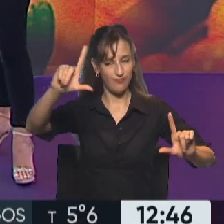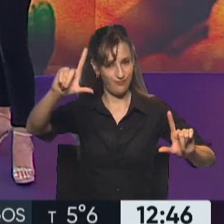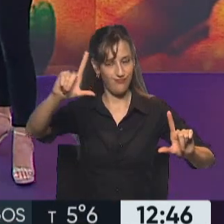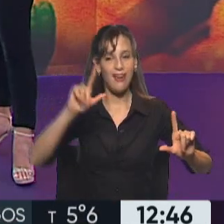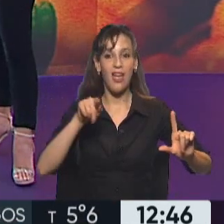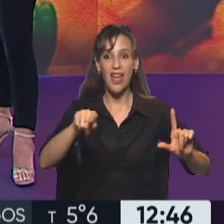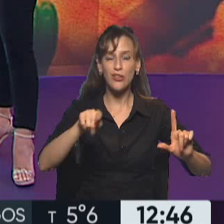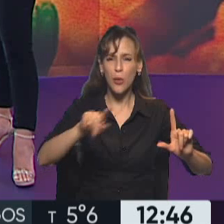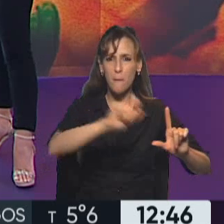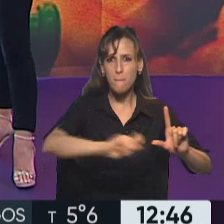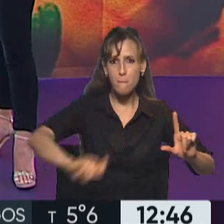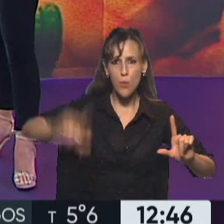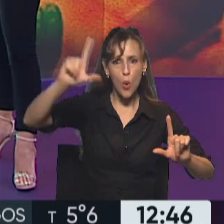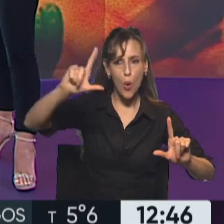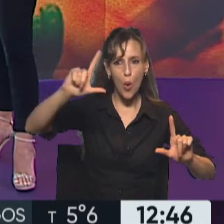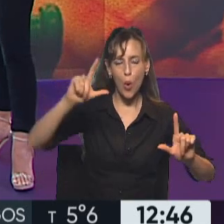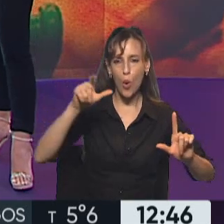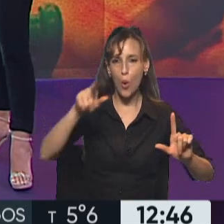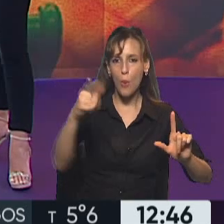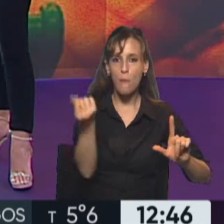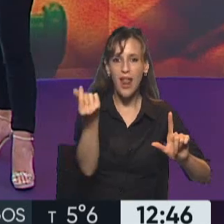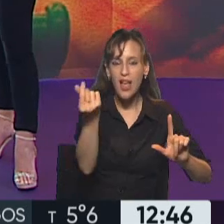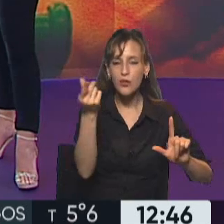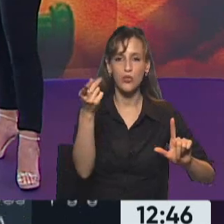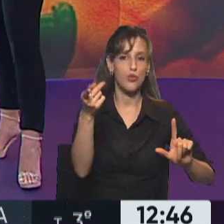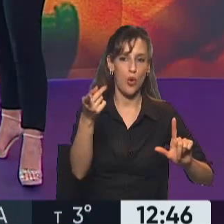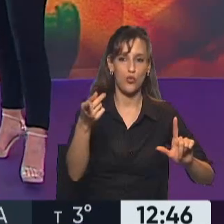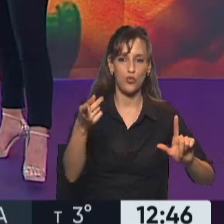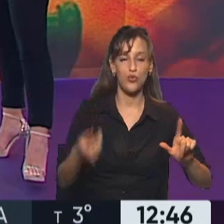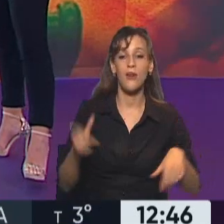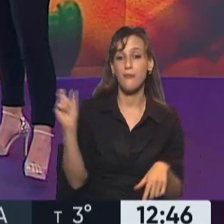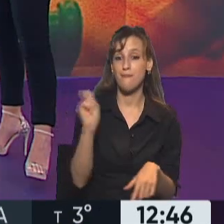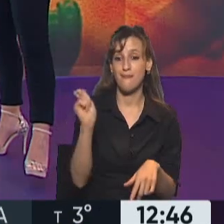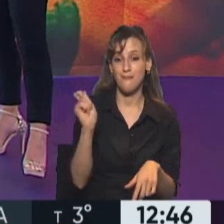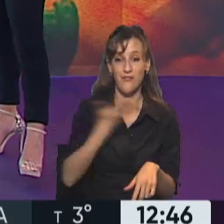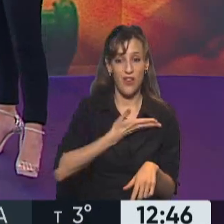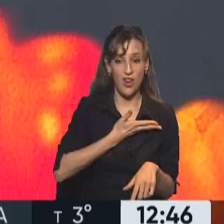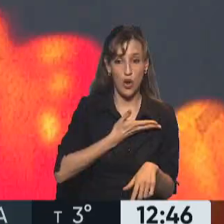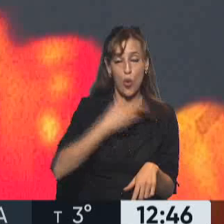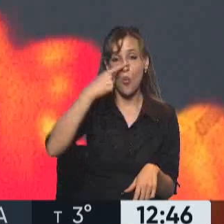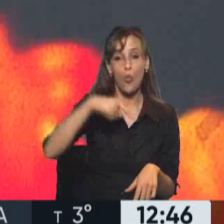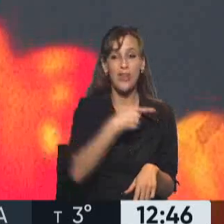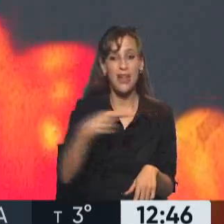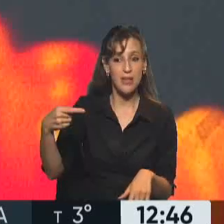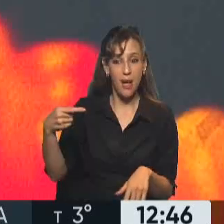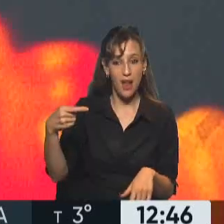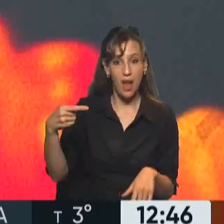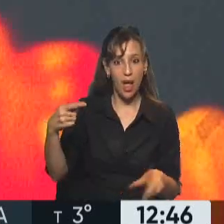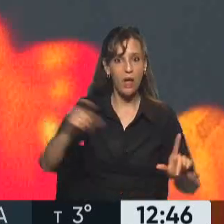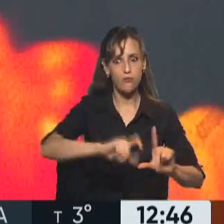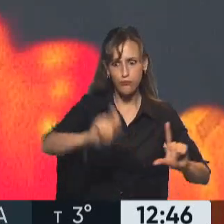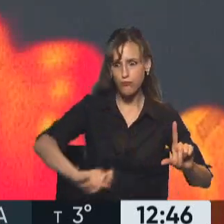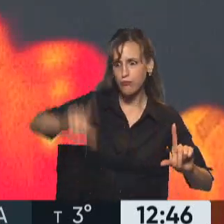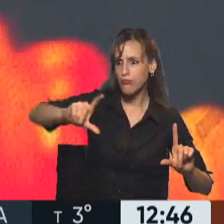salto fenomenal de los precios, estamos hablando de la última semana de febrero, precisamente coincidente con